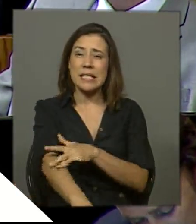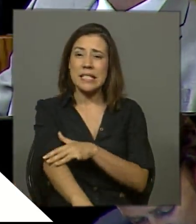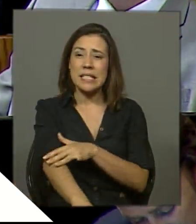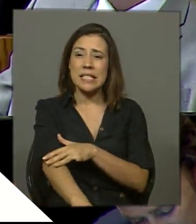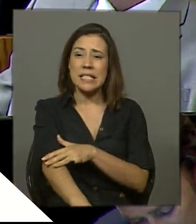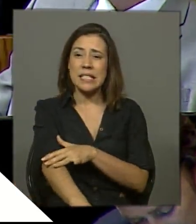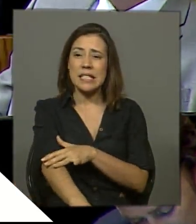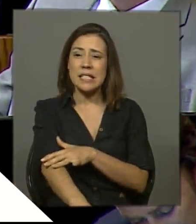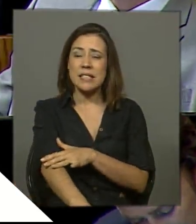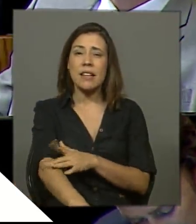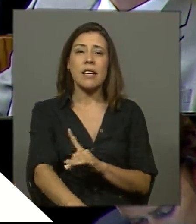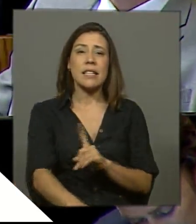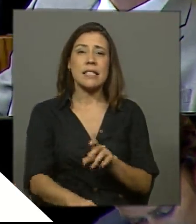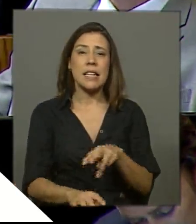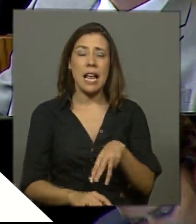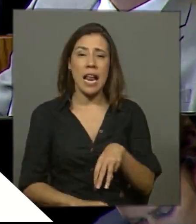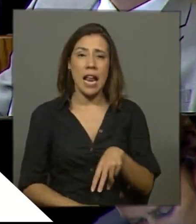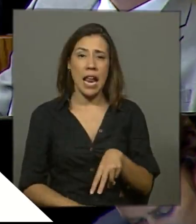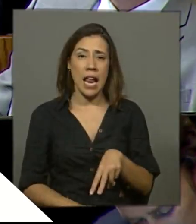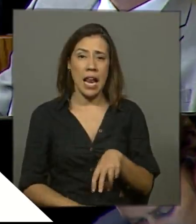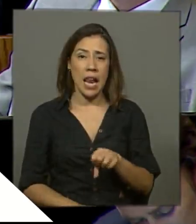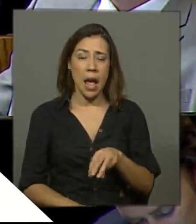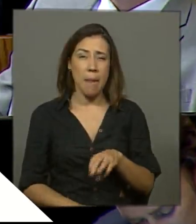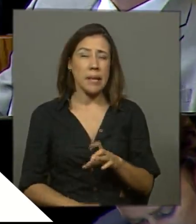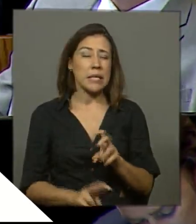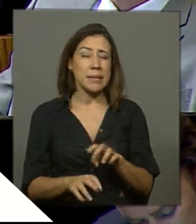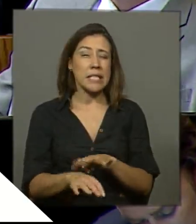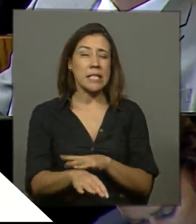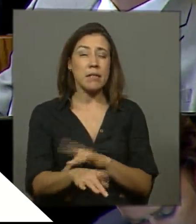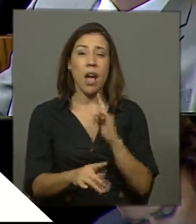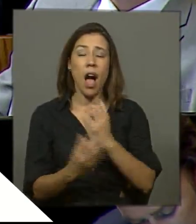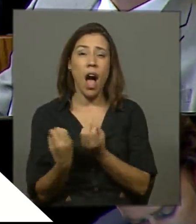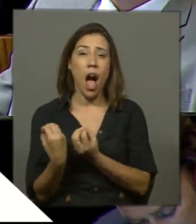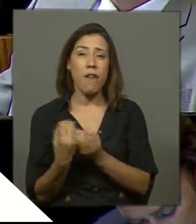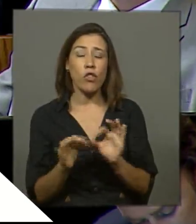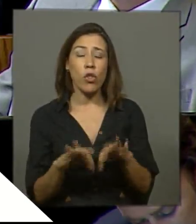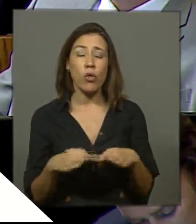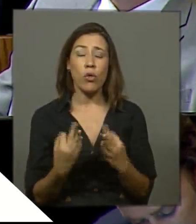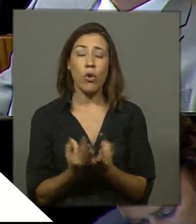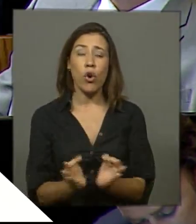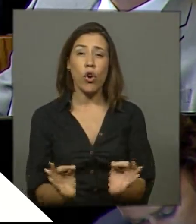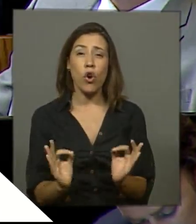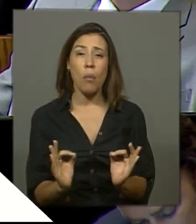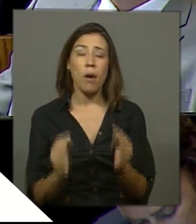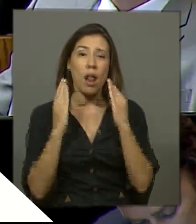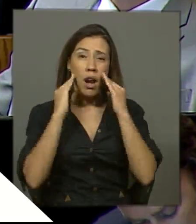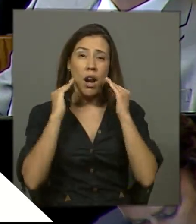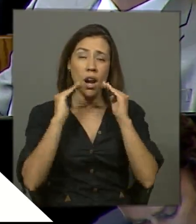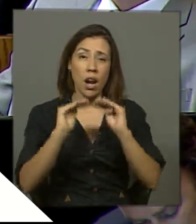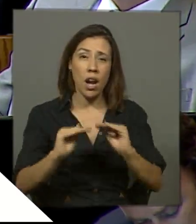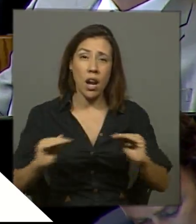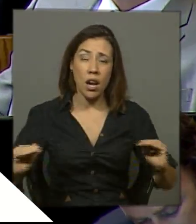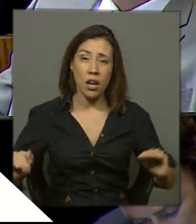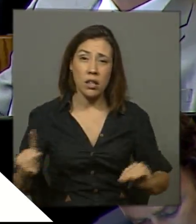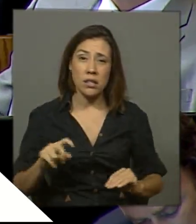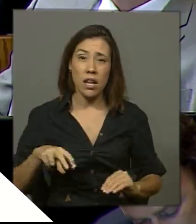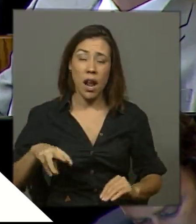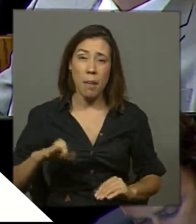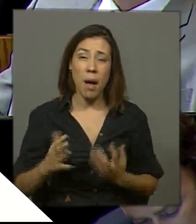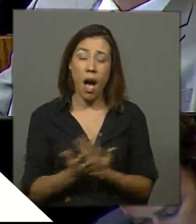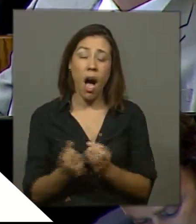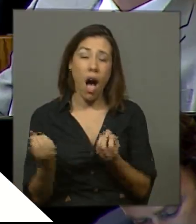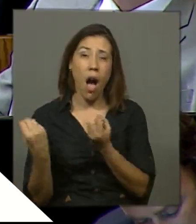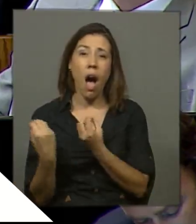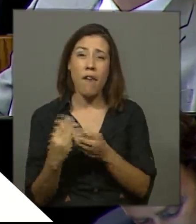es lo que ocurre en el sename y sabe por es tan sensible porque hay un abandono total de nuestros niños hay un